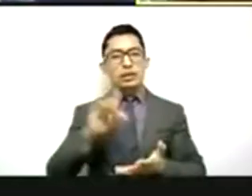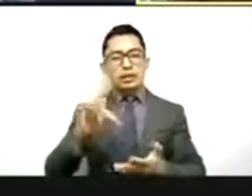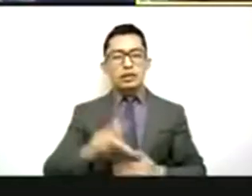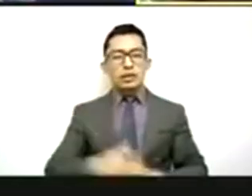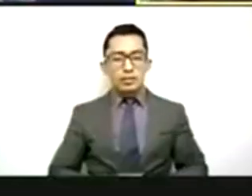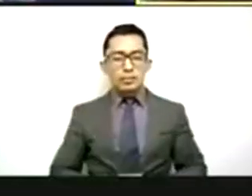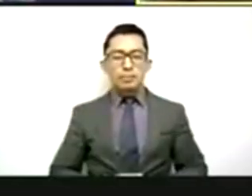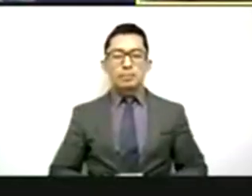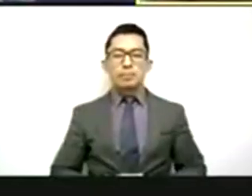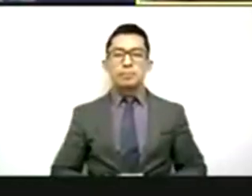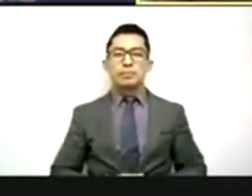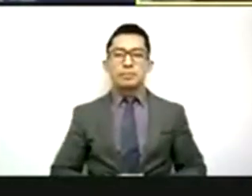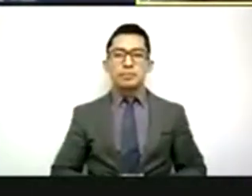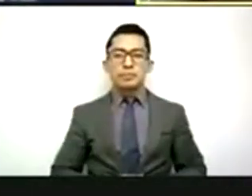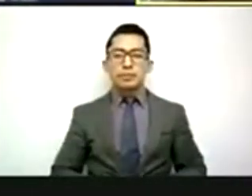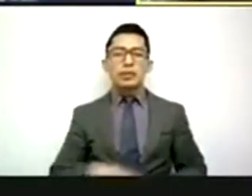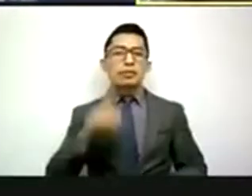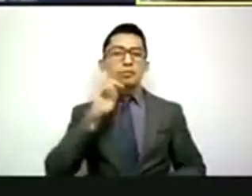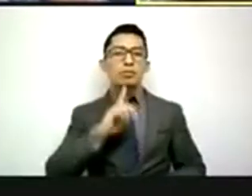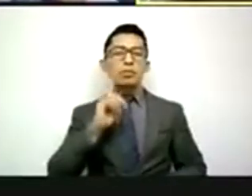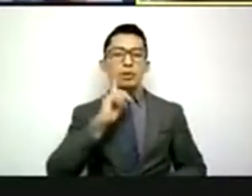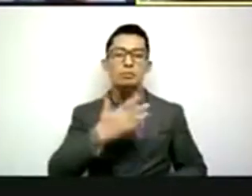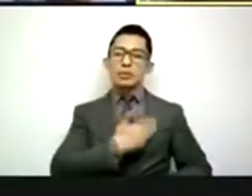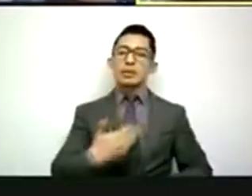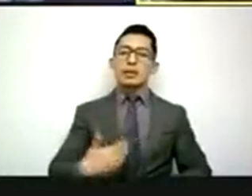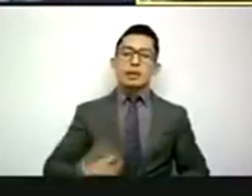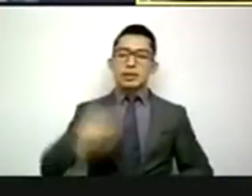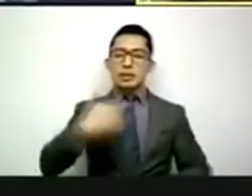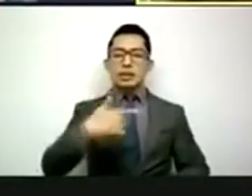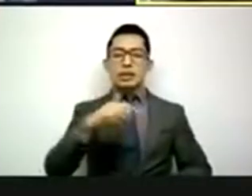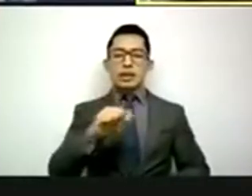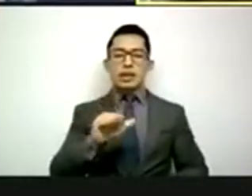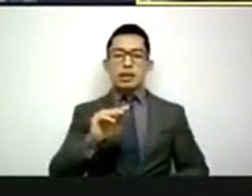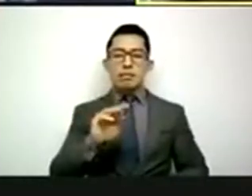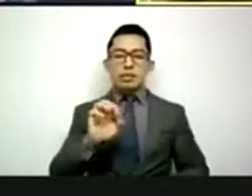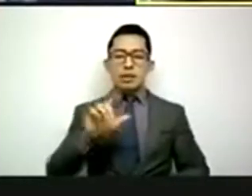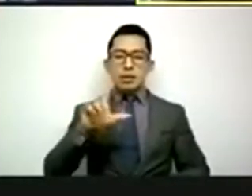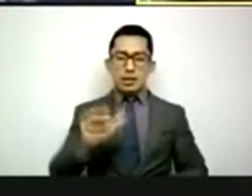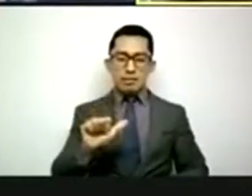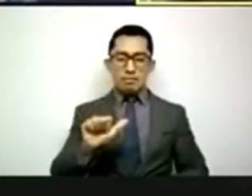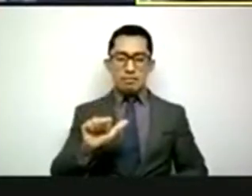Gracias, magistrado. Magistrada presidenta Gabriela Villafuerte Coello.